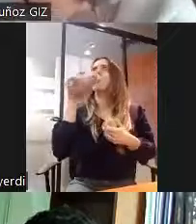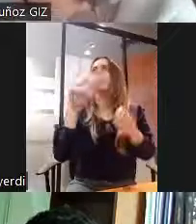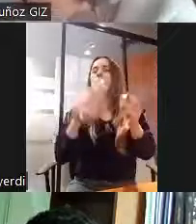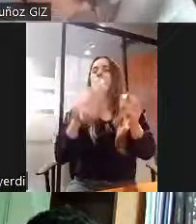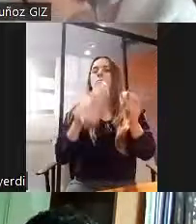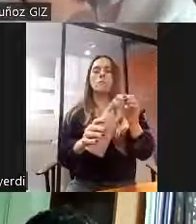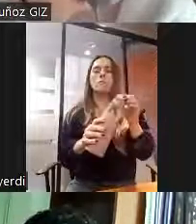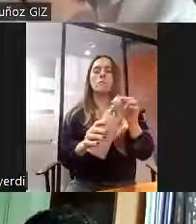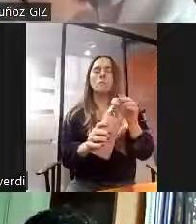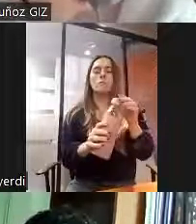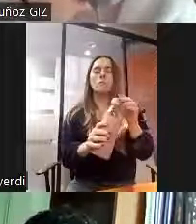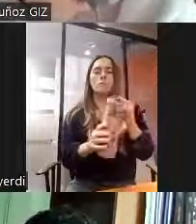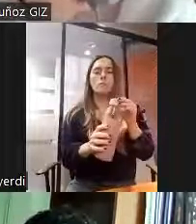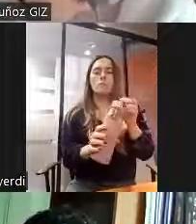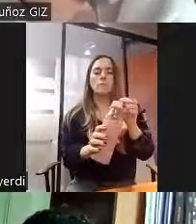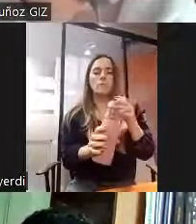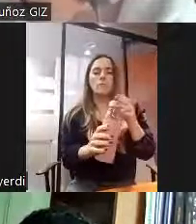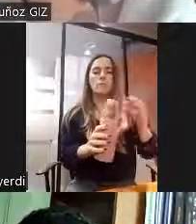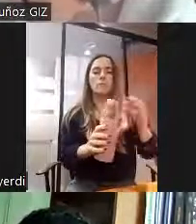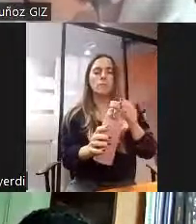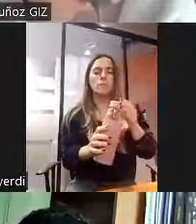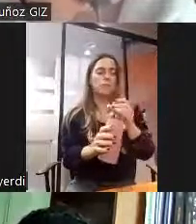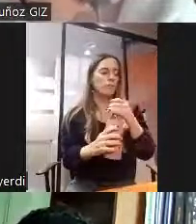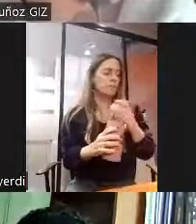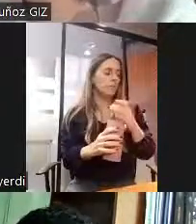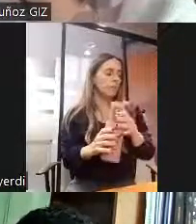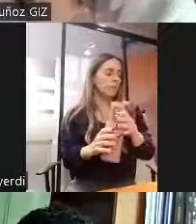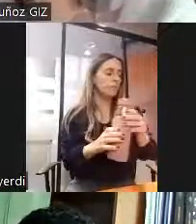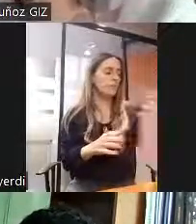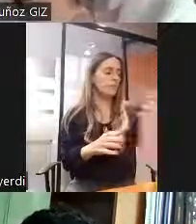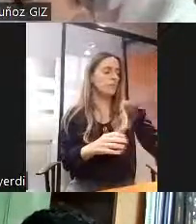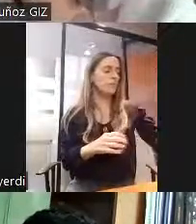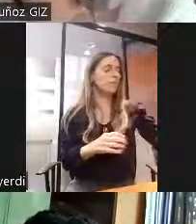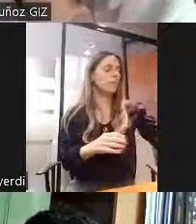habíamos dicho el estar allí como una forma de